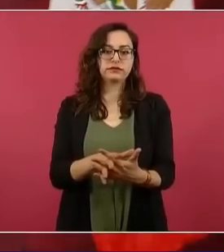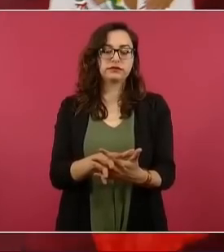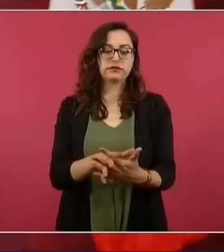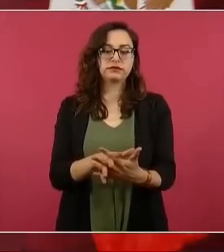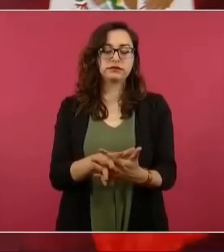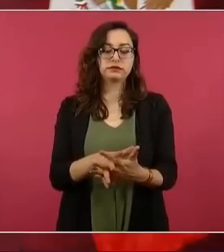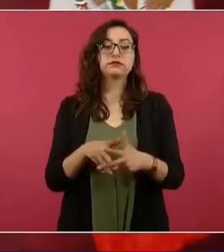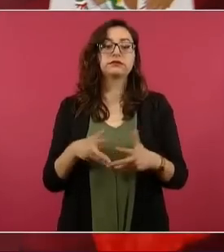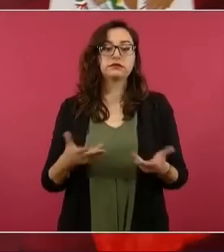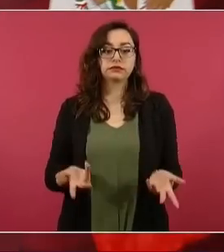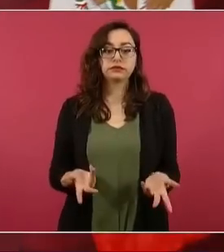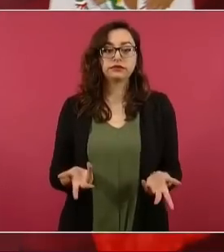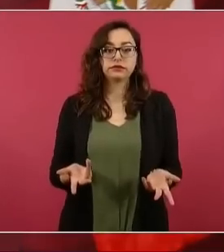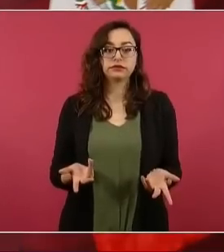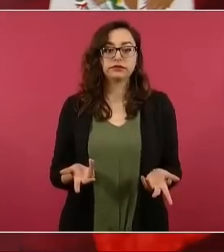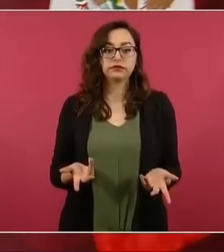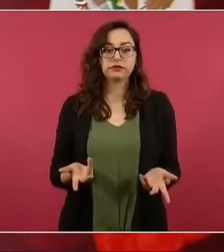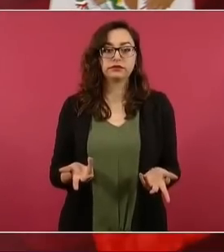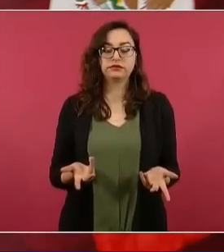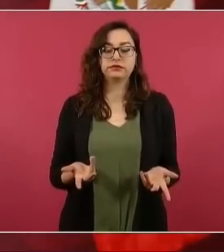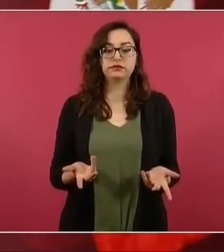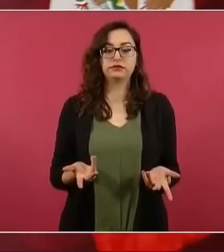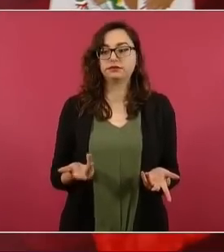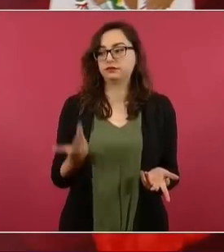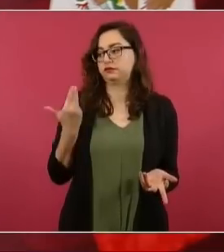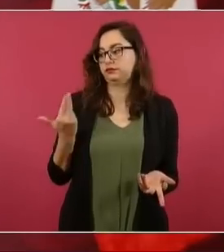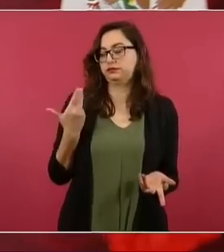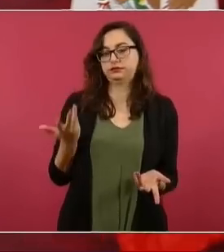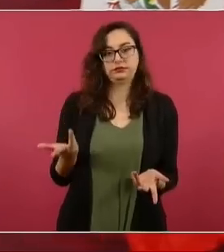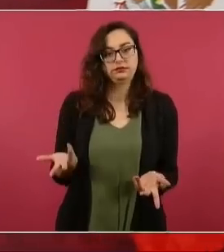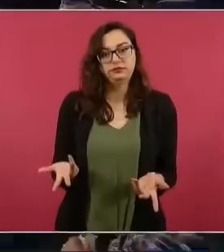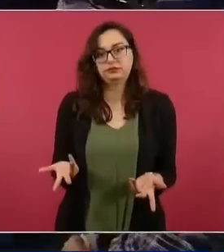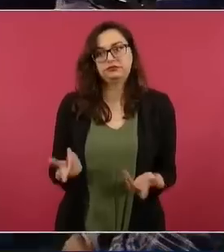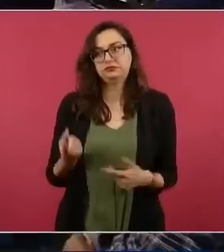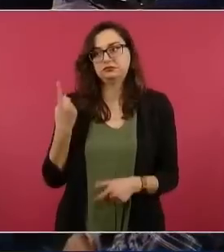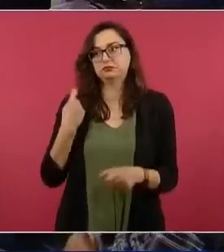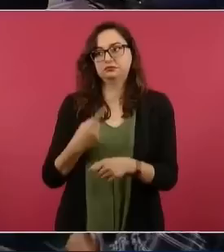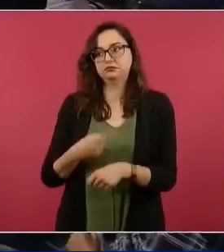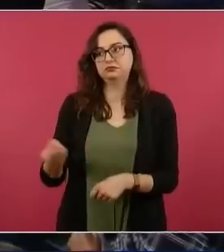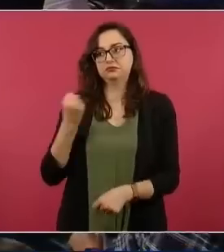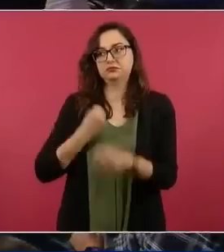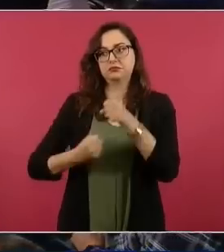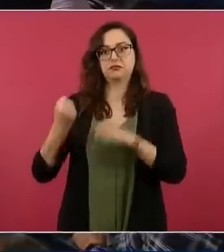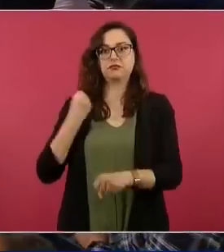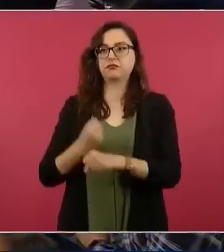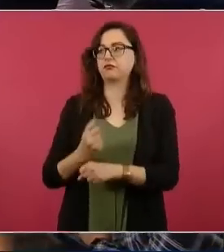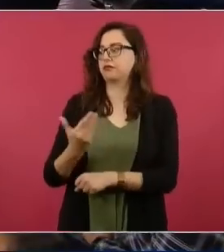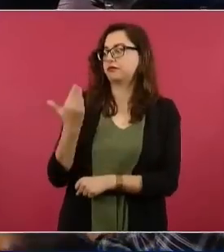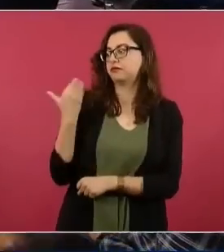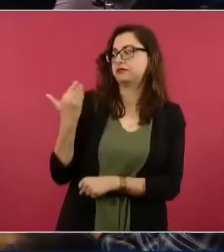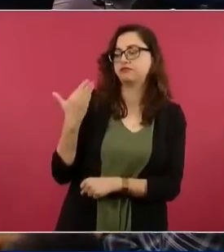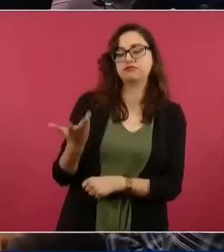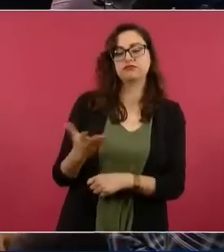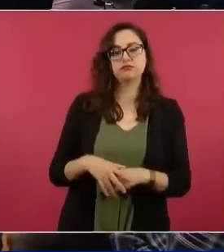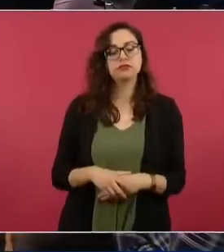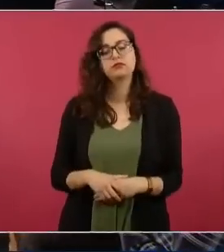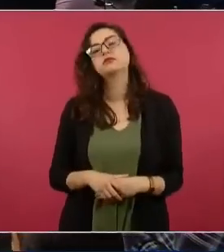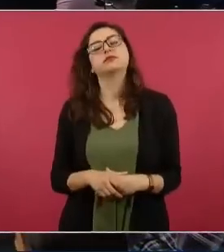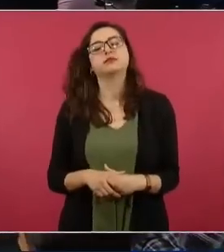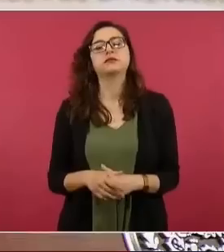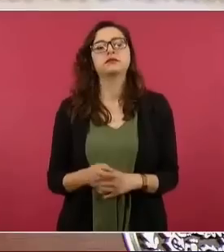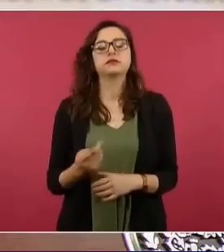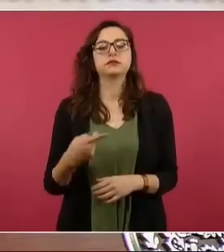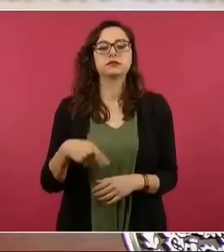Y pues eso hace relativamente poco que sucedió. Y